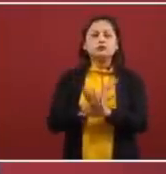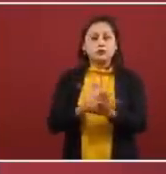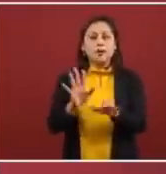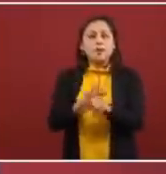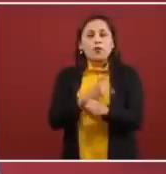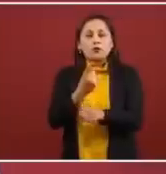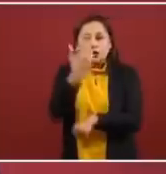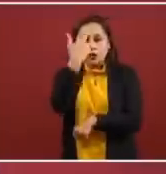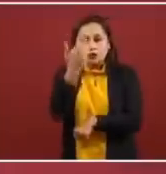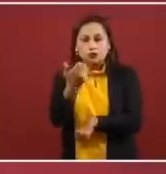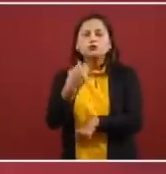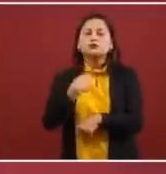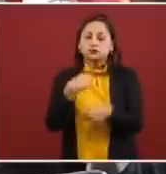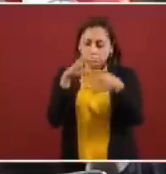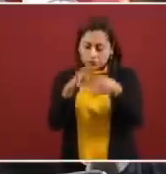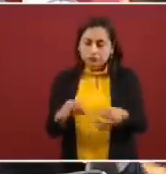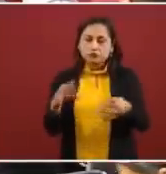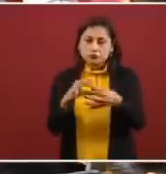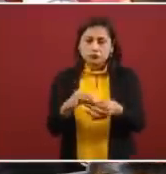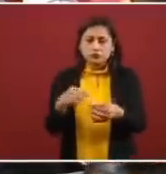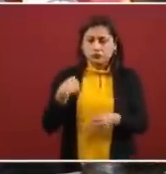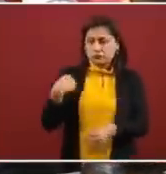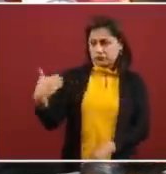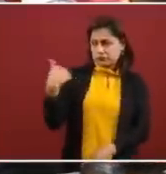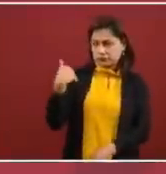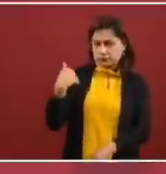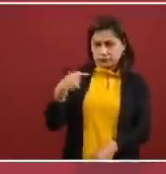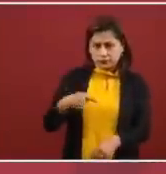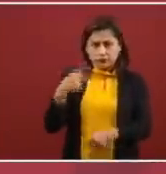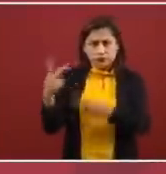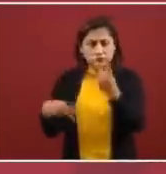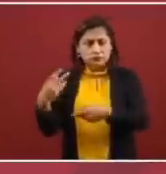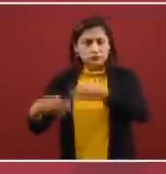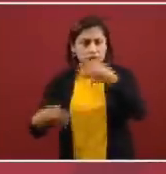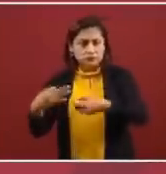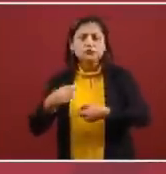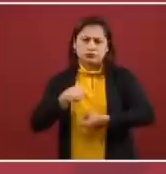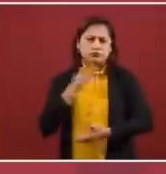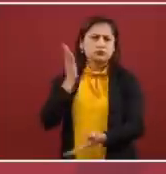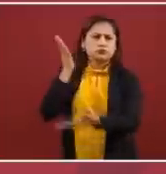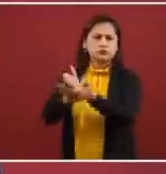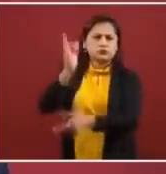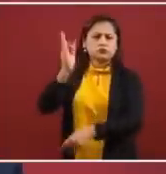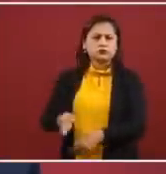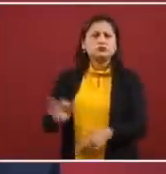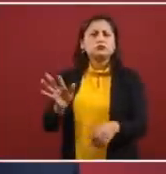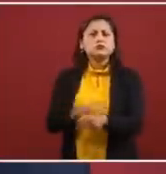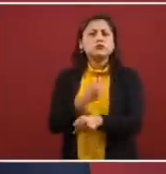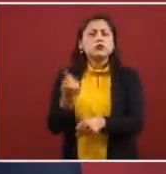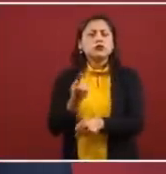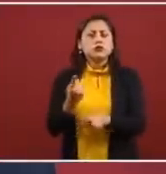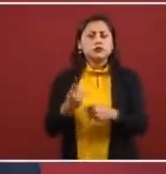estoy dispuesto a comparecer por qué se dio a conocer